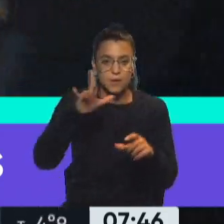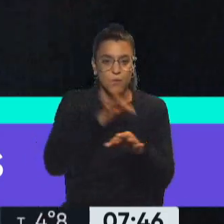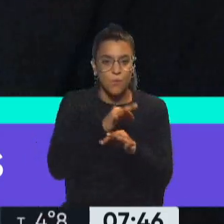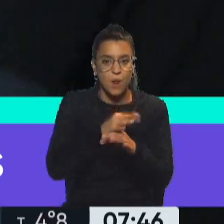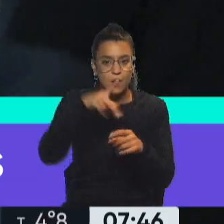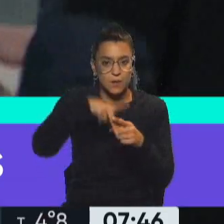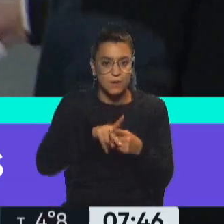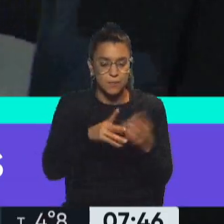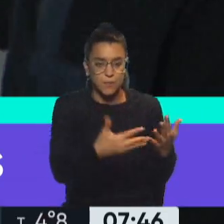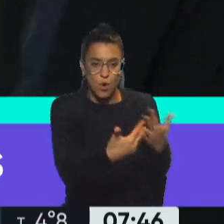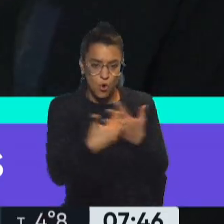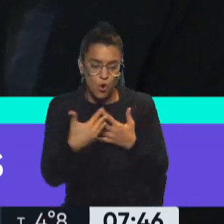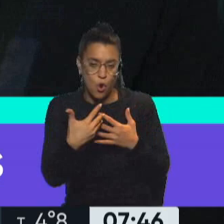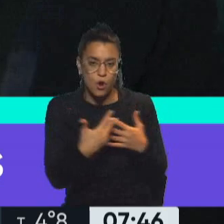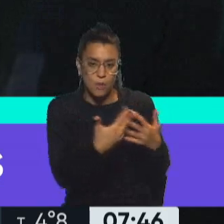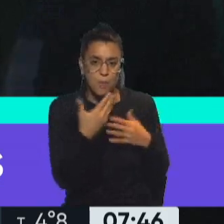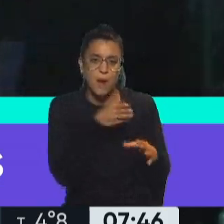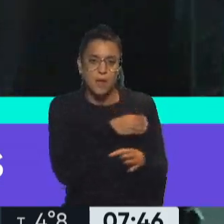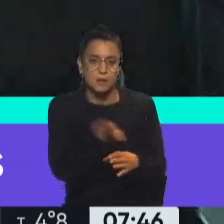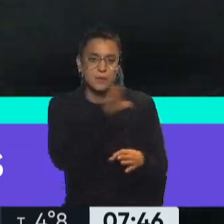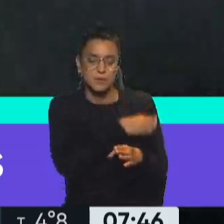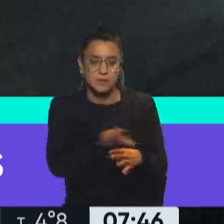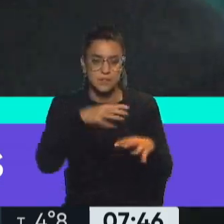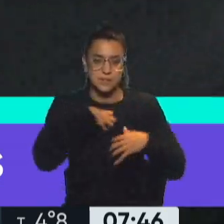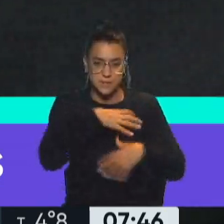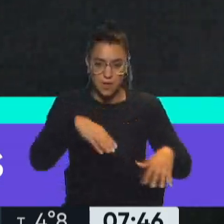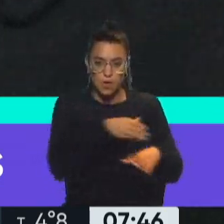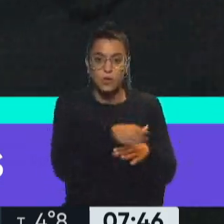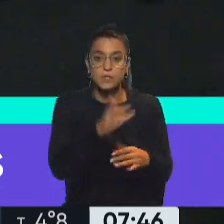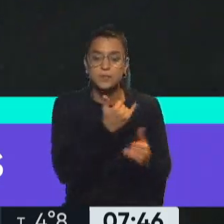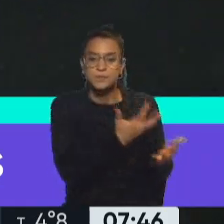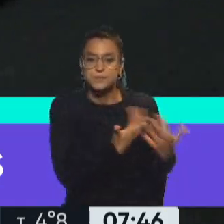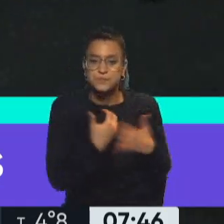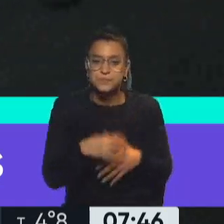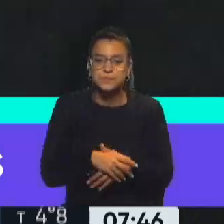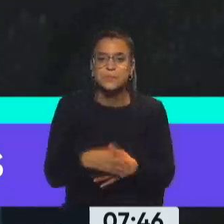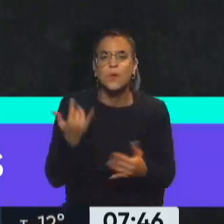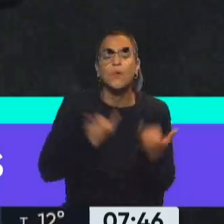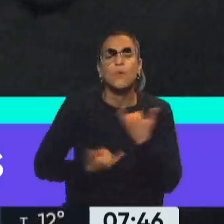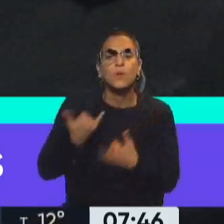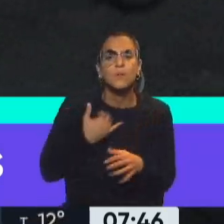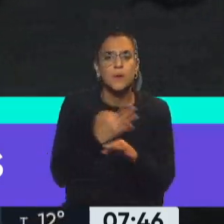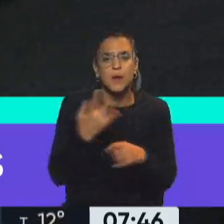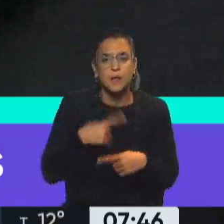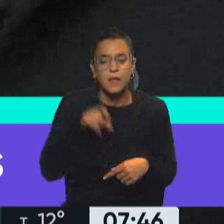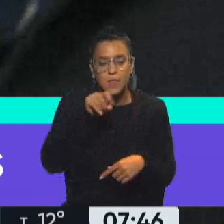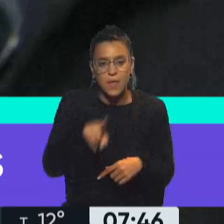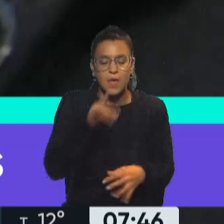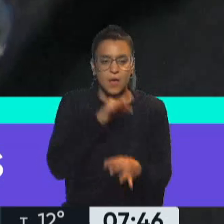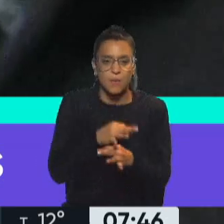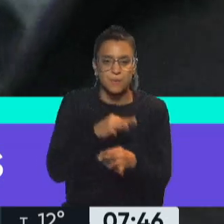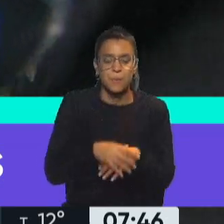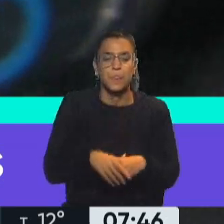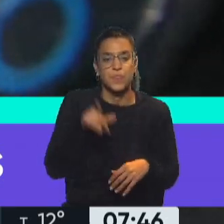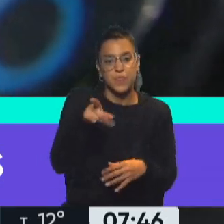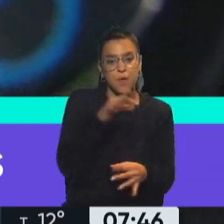un poquito. Sí, nos corremos para dejar pasar a los chicos. Sí, dígame. Cuénteme las características y modalidades de esta escuela. Esta